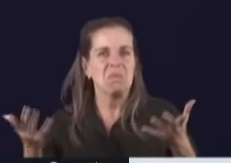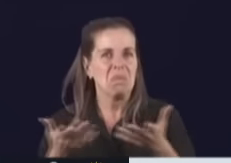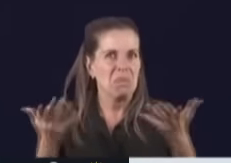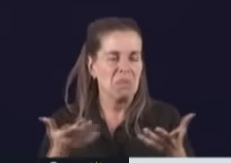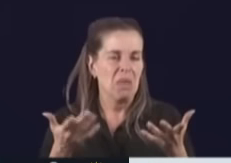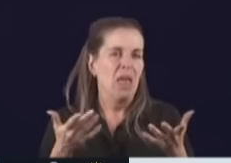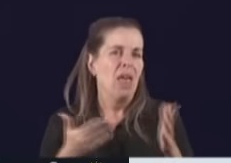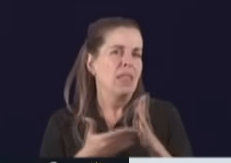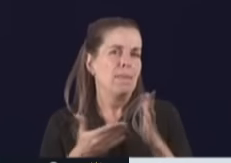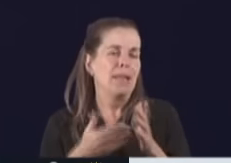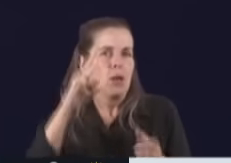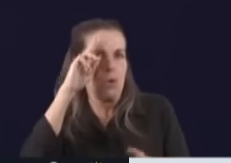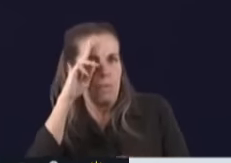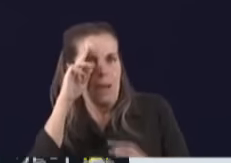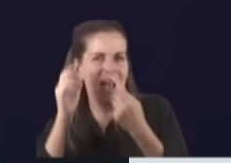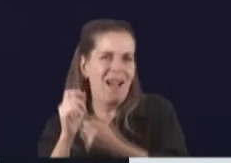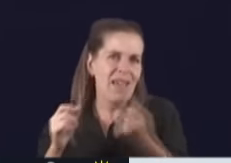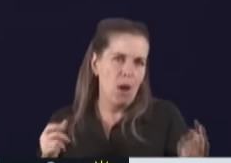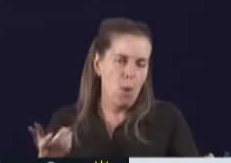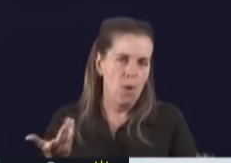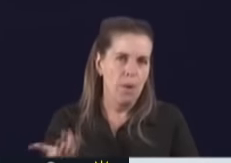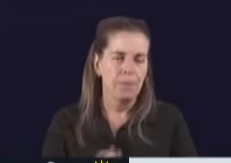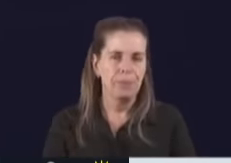de las rutinas de cada uno de los que participaban.